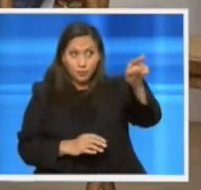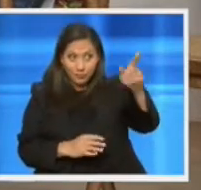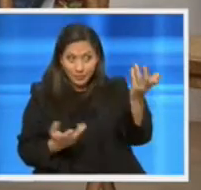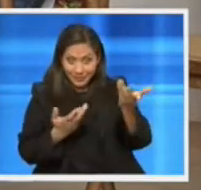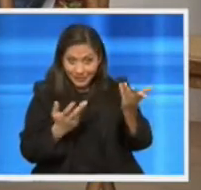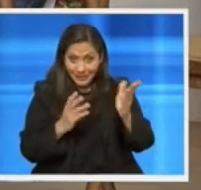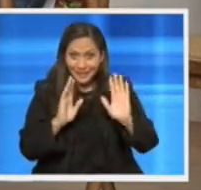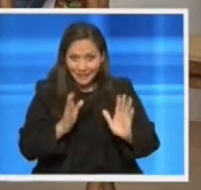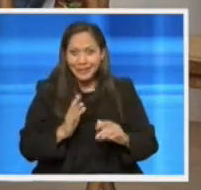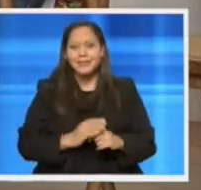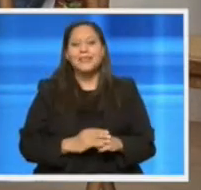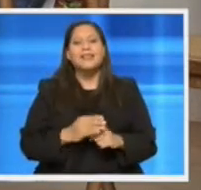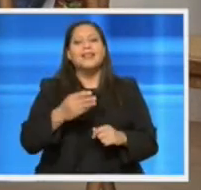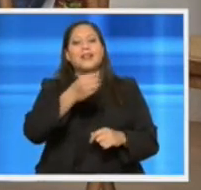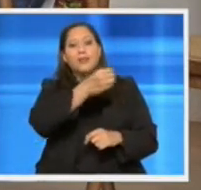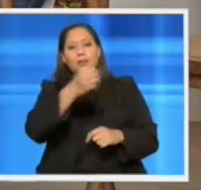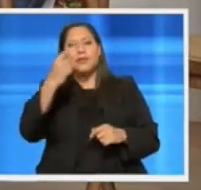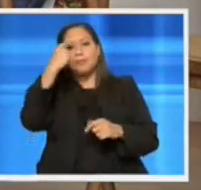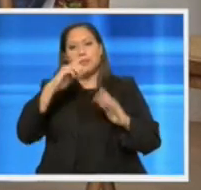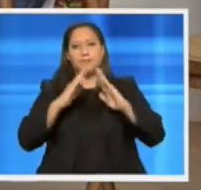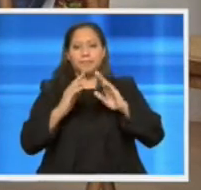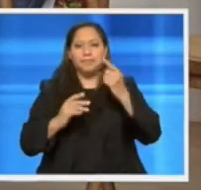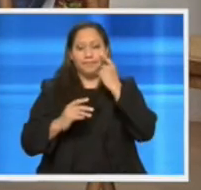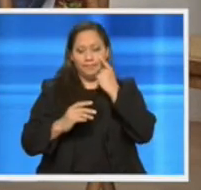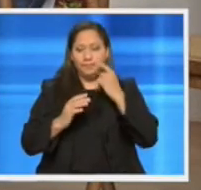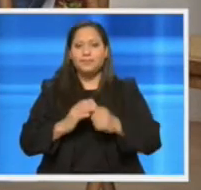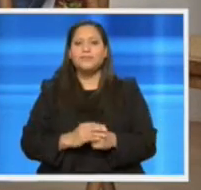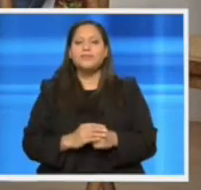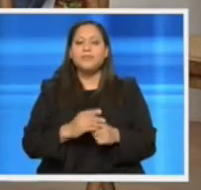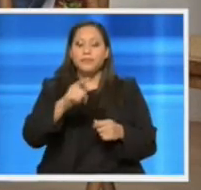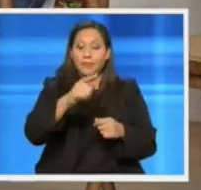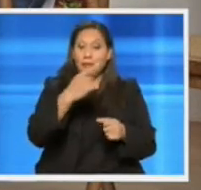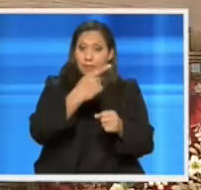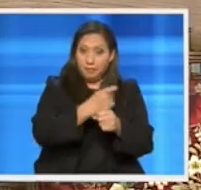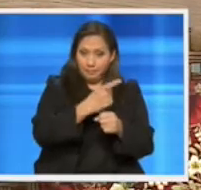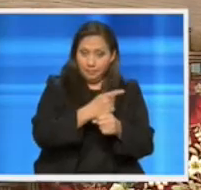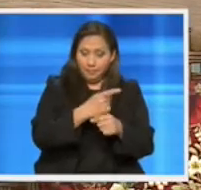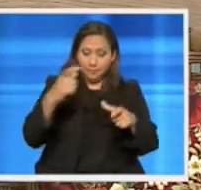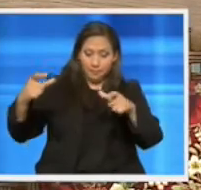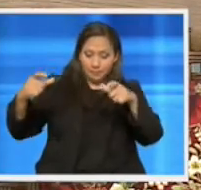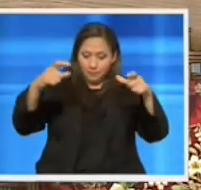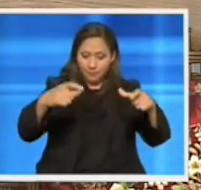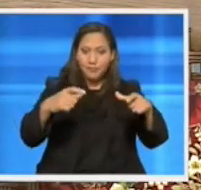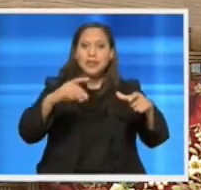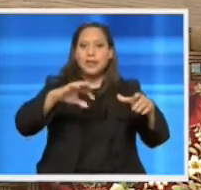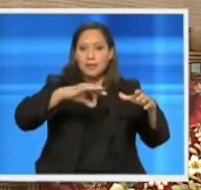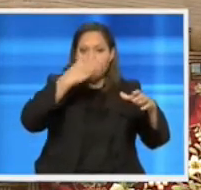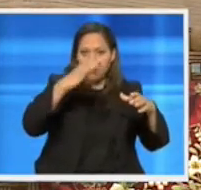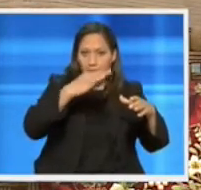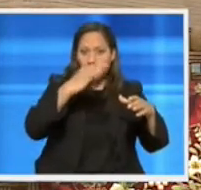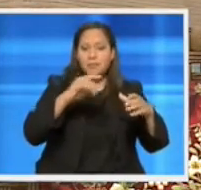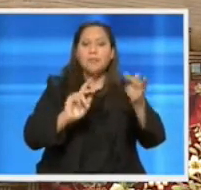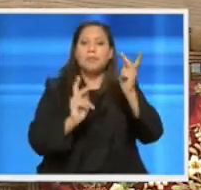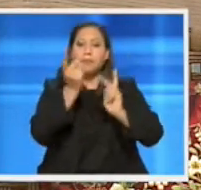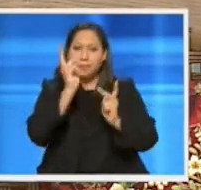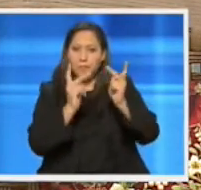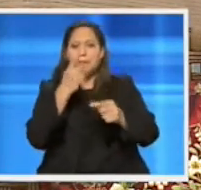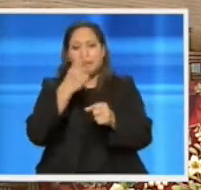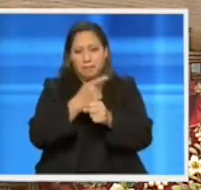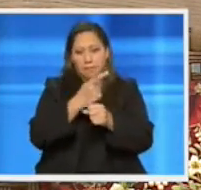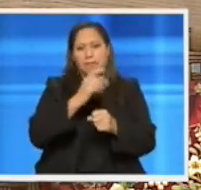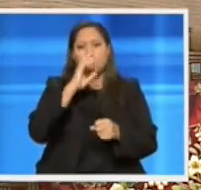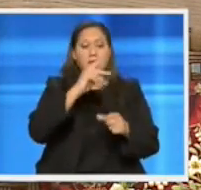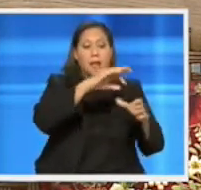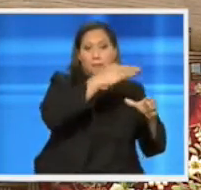está organizado así Muy bien. para casa. Ajá. Entonces, fíjate, va a llevar, primero vamos a tener botanas de verdura, vamos a tener